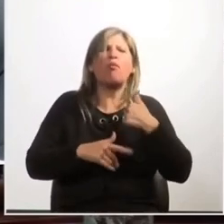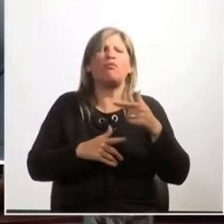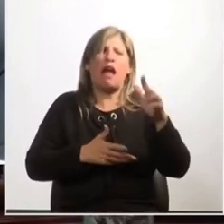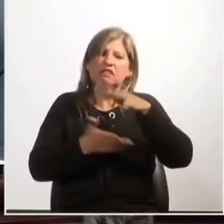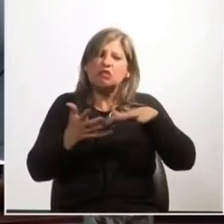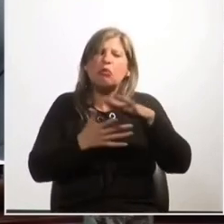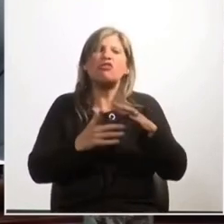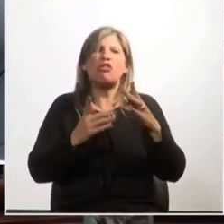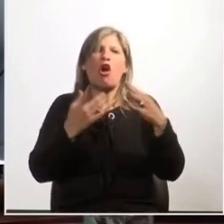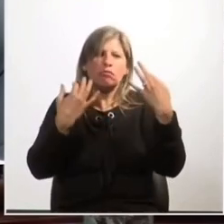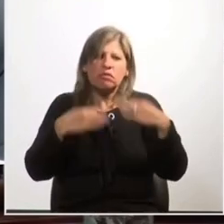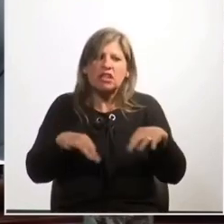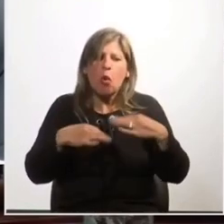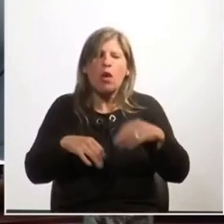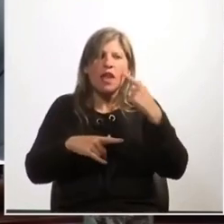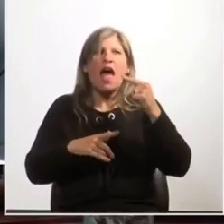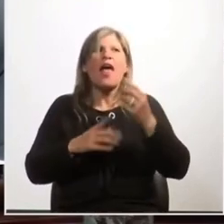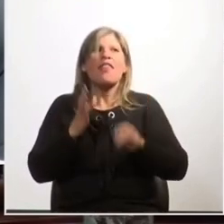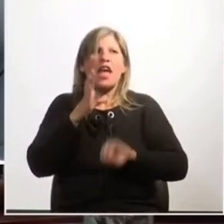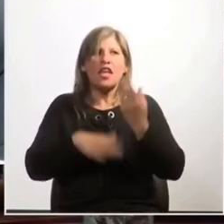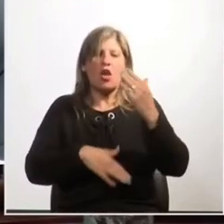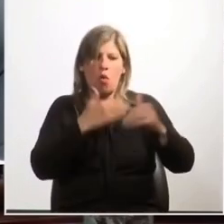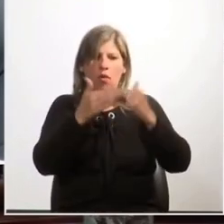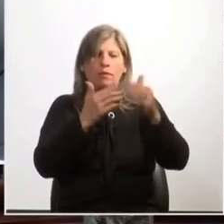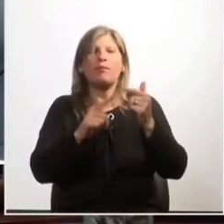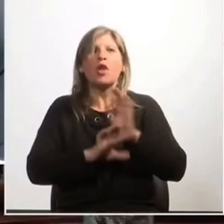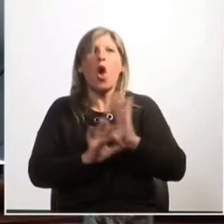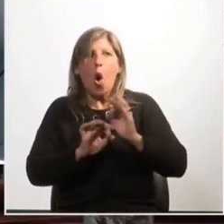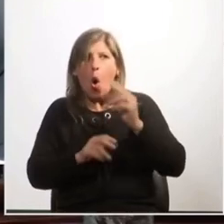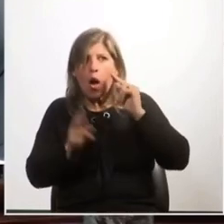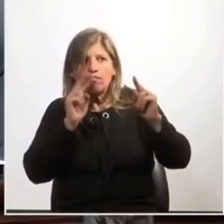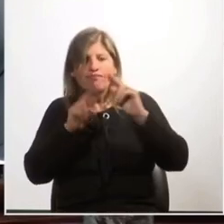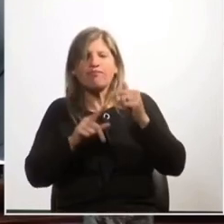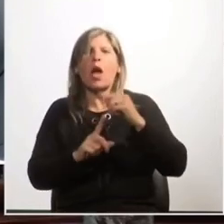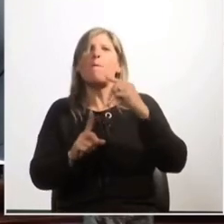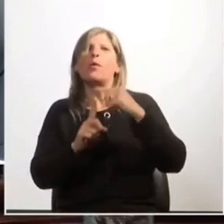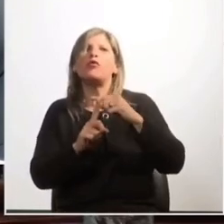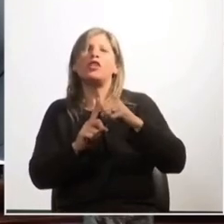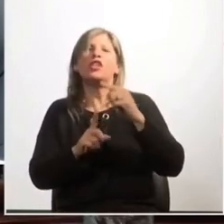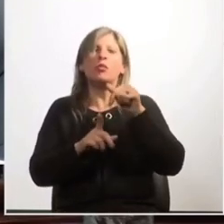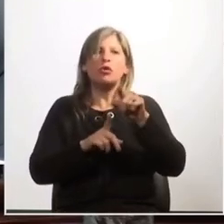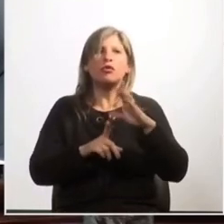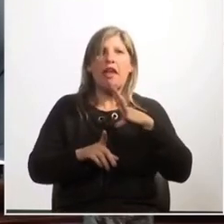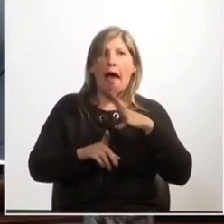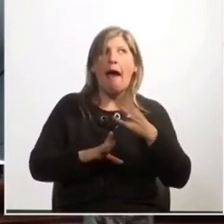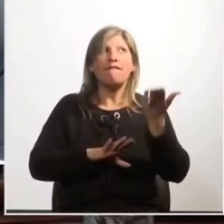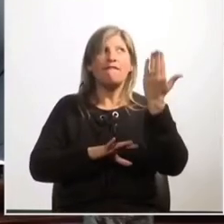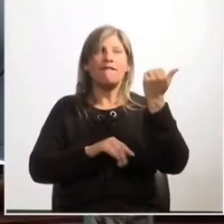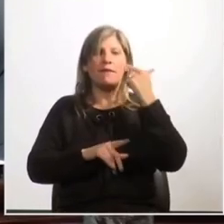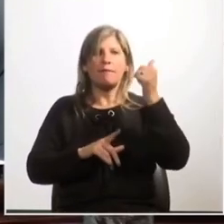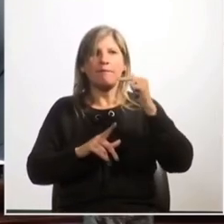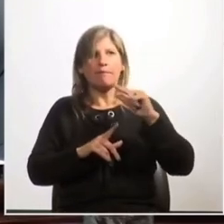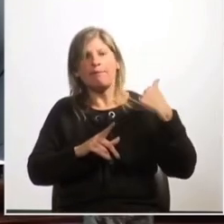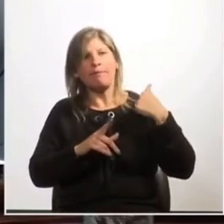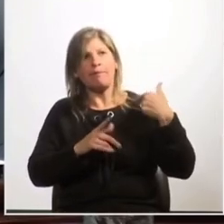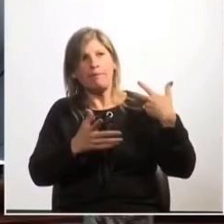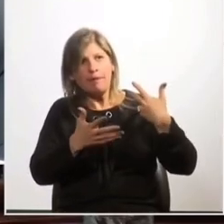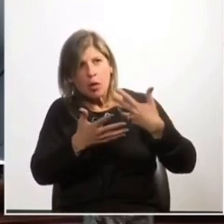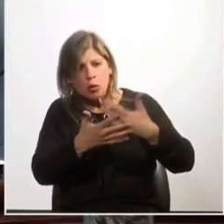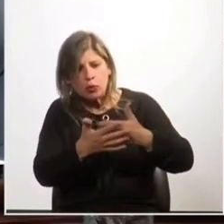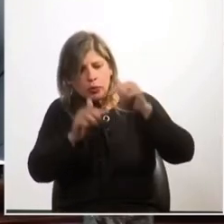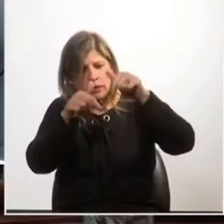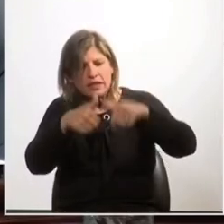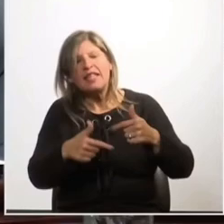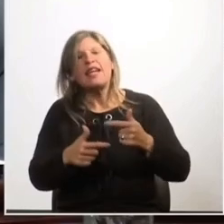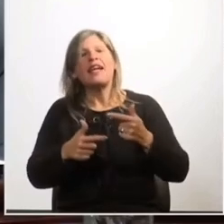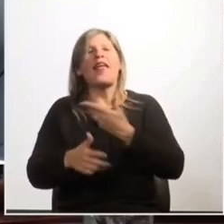nuevos desarrollos, y a identificar los aspectos positivos existentes en el acumulado de las políticas de